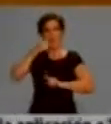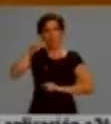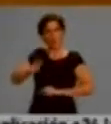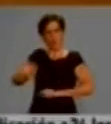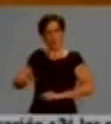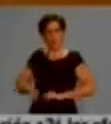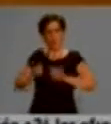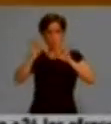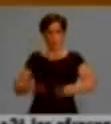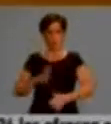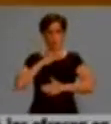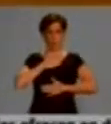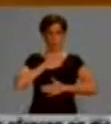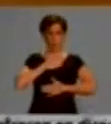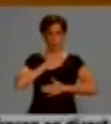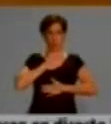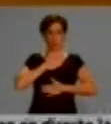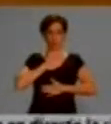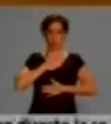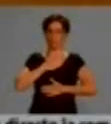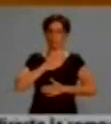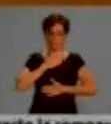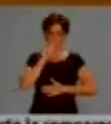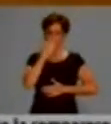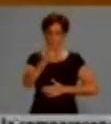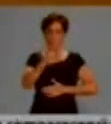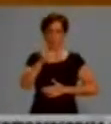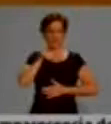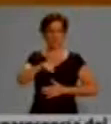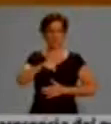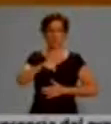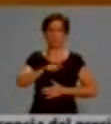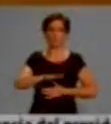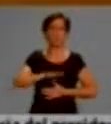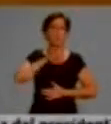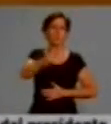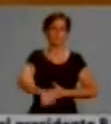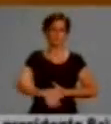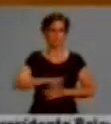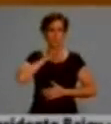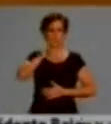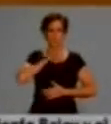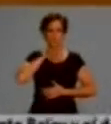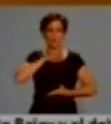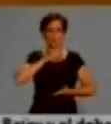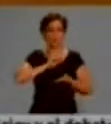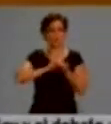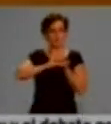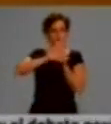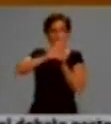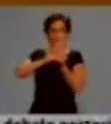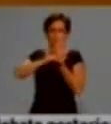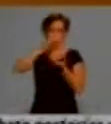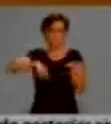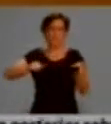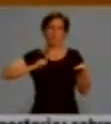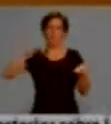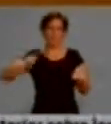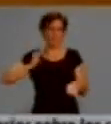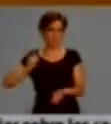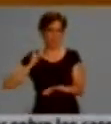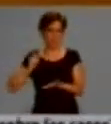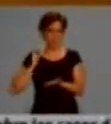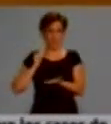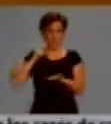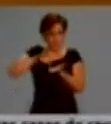refiere, estamos ante una asombrosa e imaginativa colección de falsedades, como el tiempo y